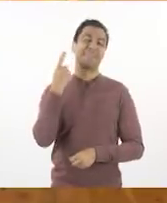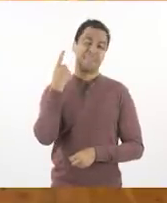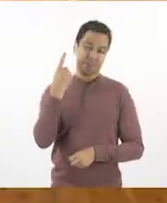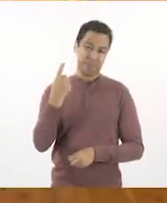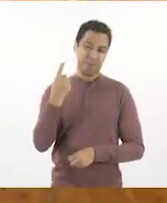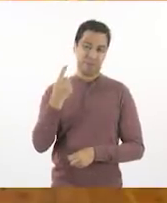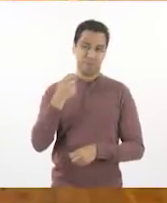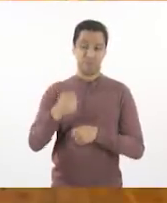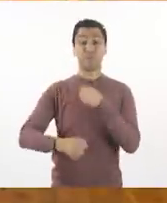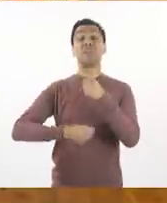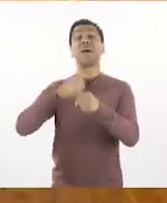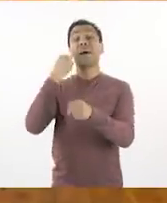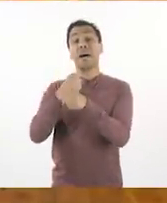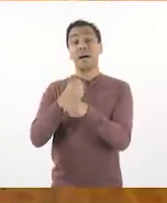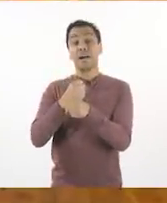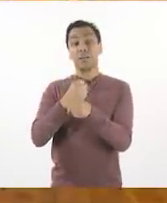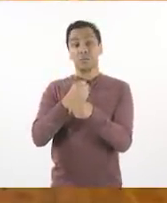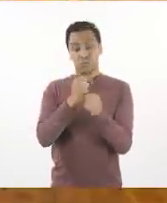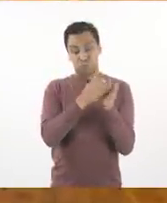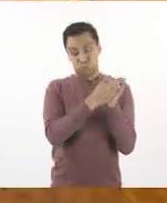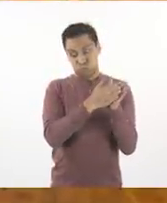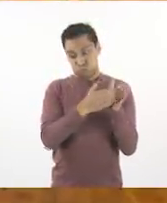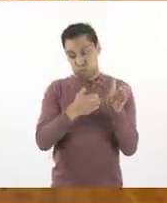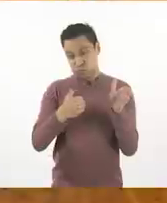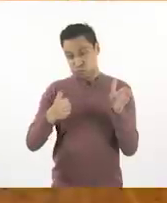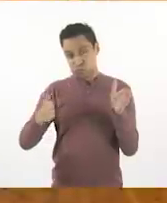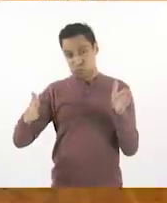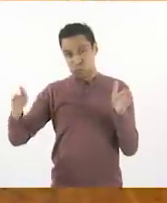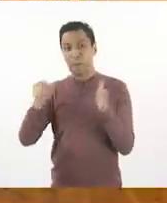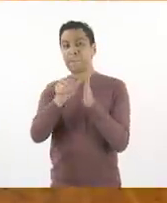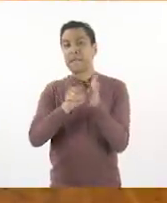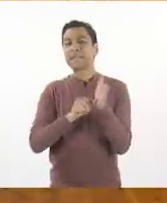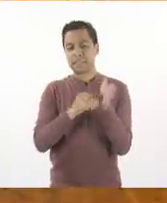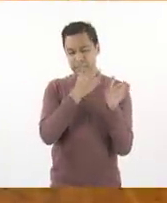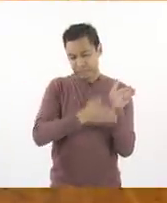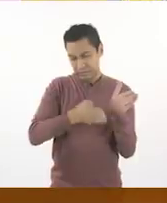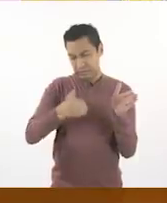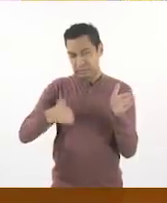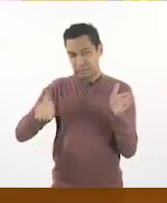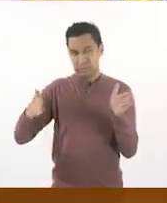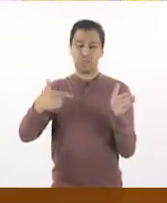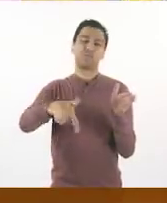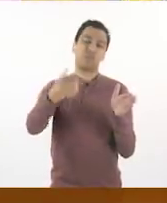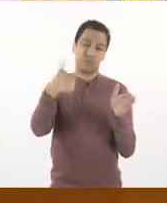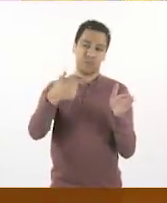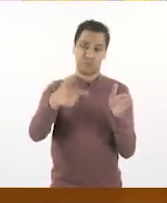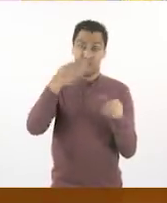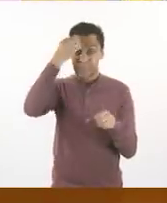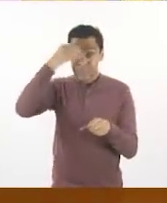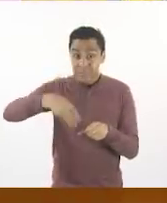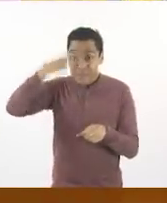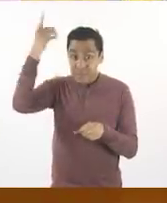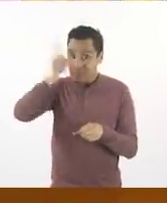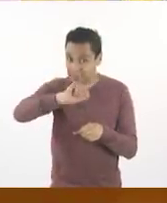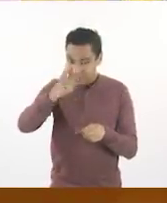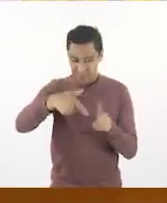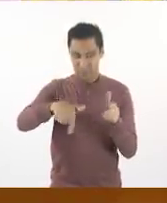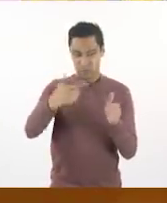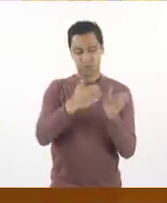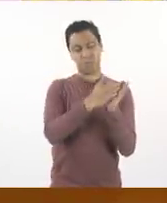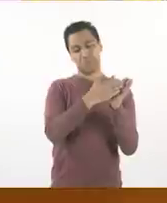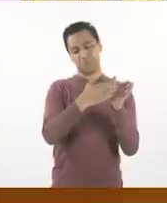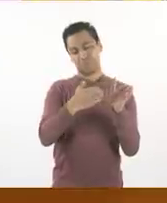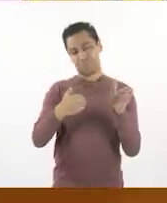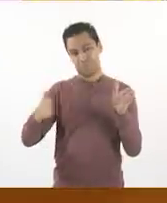año en total tiene... ¿Cuántos meses? 12 meses. 12 meses, niños, no se les olvide. Tiene 12